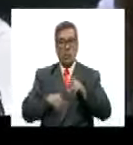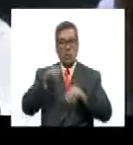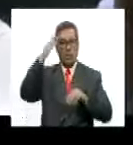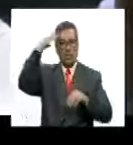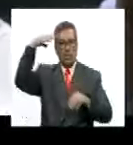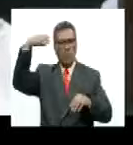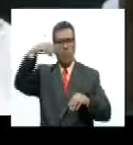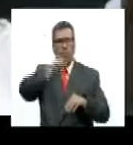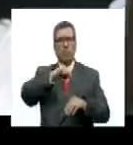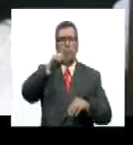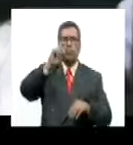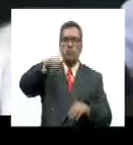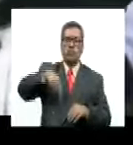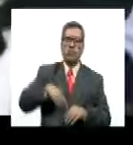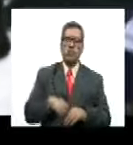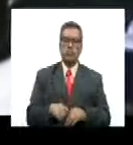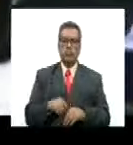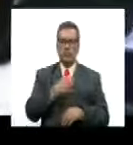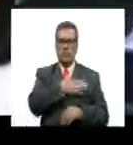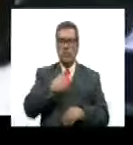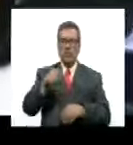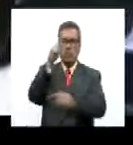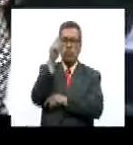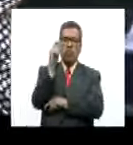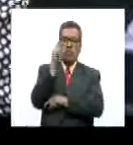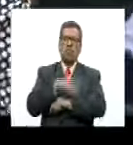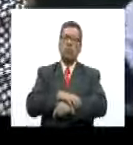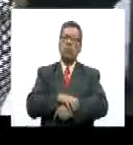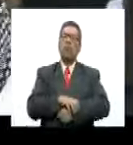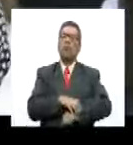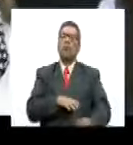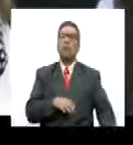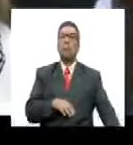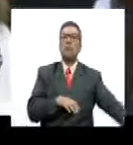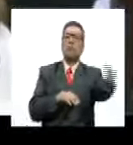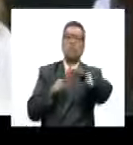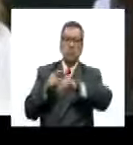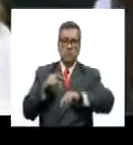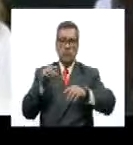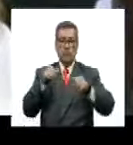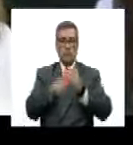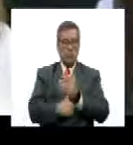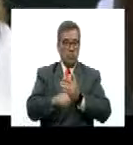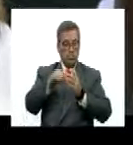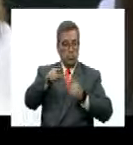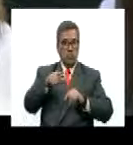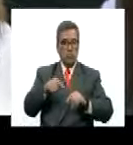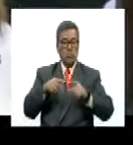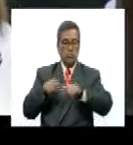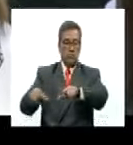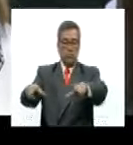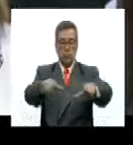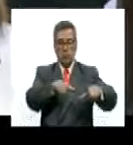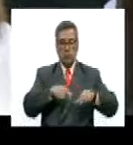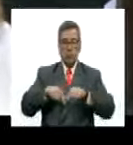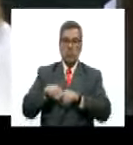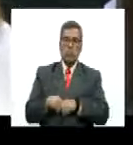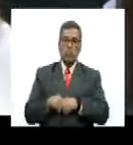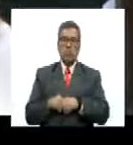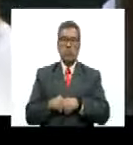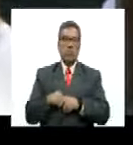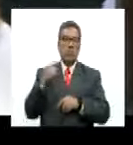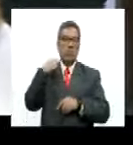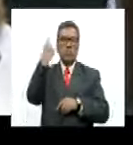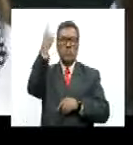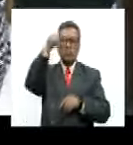sueños, pero además, queridos diputados y diputadas, donde la identidad del territorio, donde los